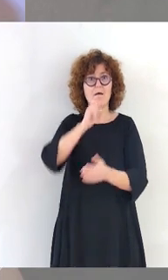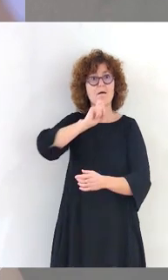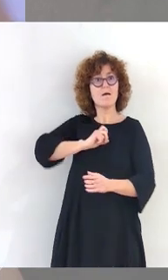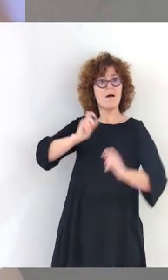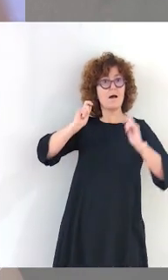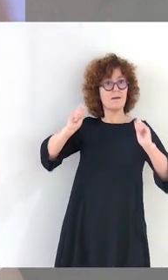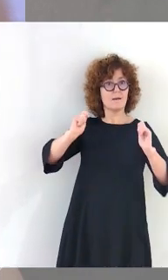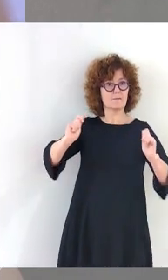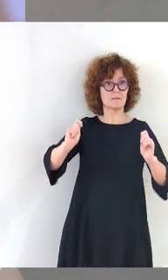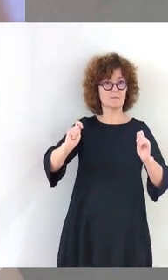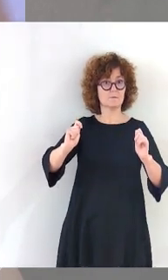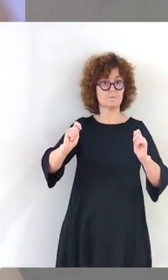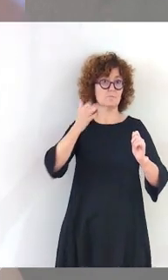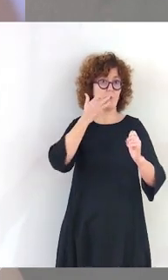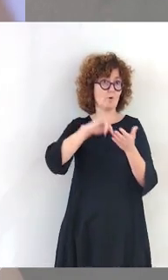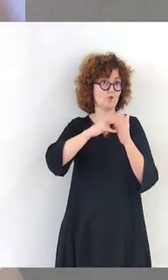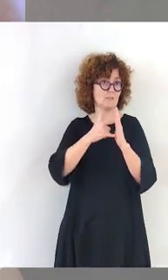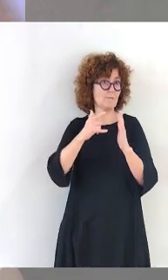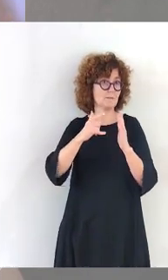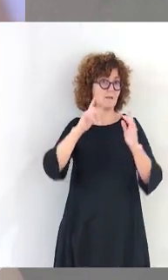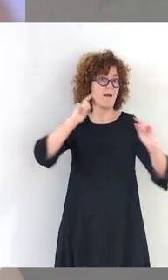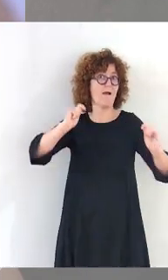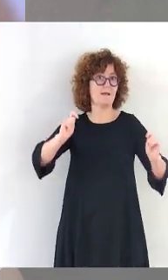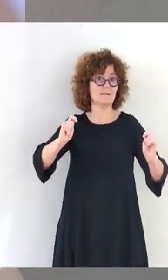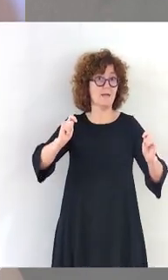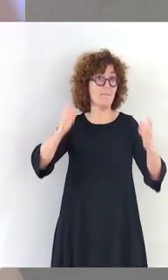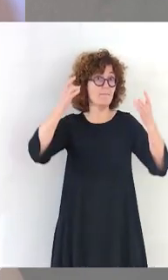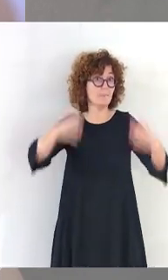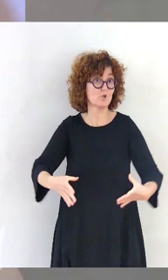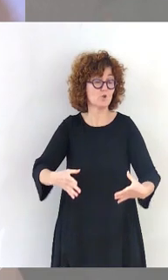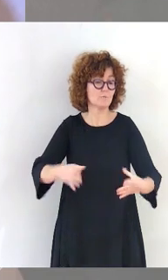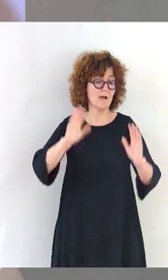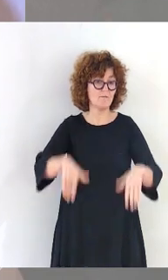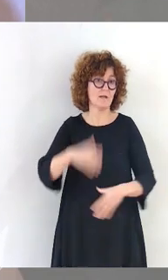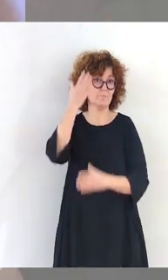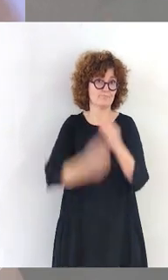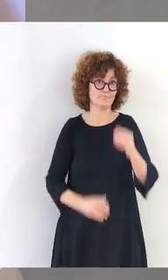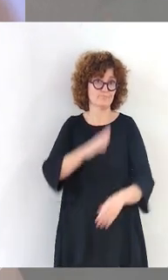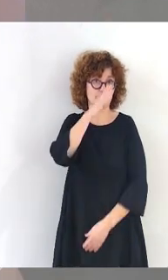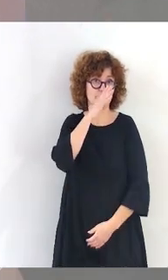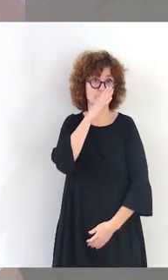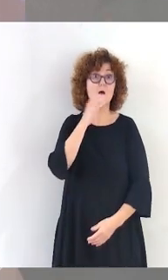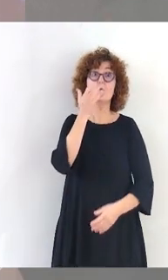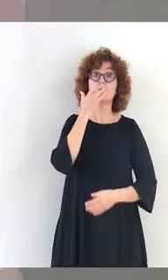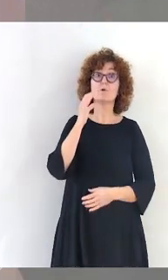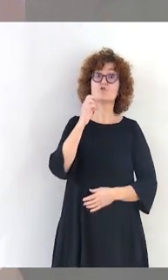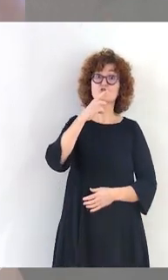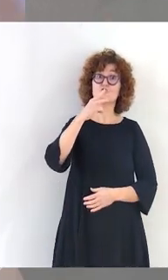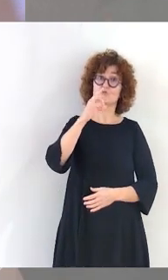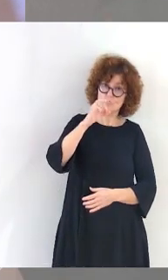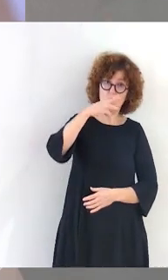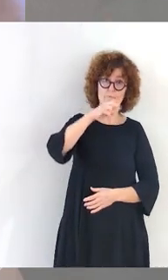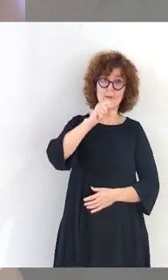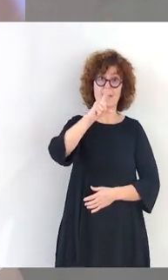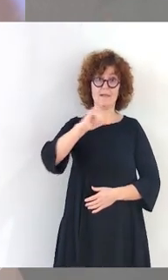por medio del del sistema de alerta temprana hemos fallado El ejemplo paradigmático Y de nuevo vuelvo al caso somalí es en el año 2011 cuando